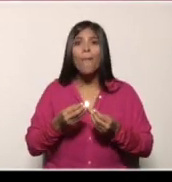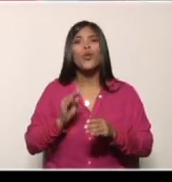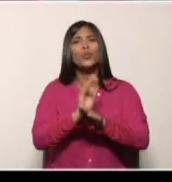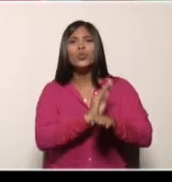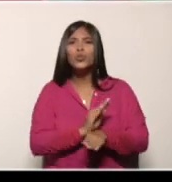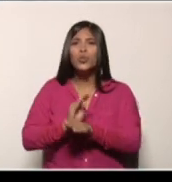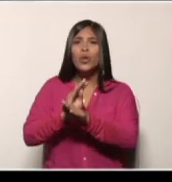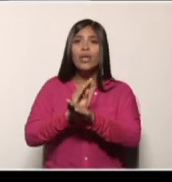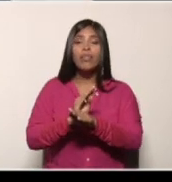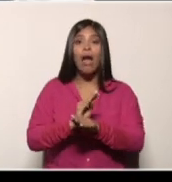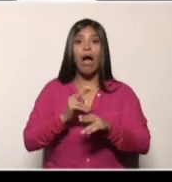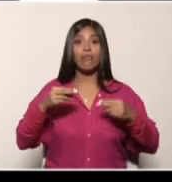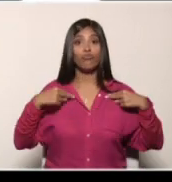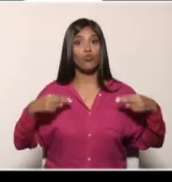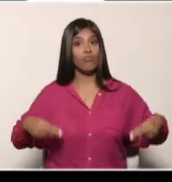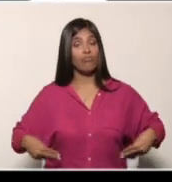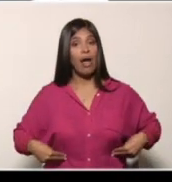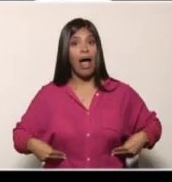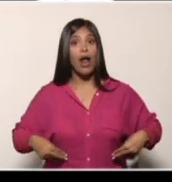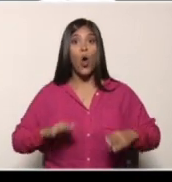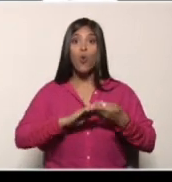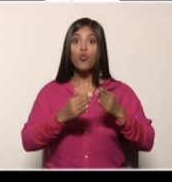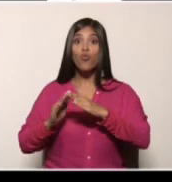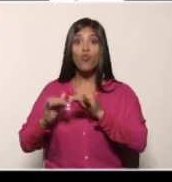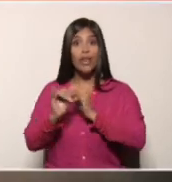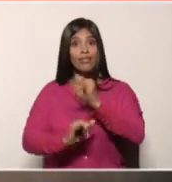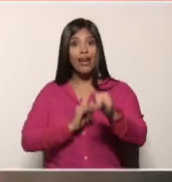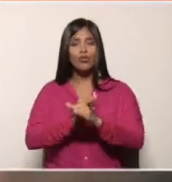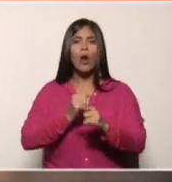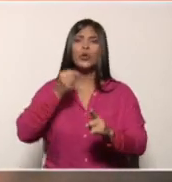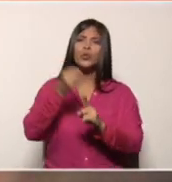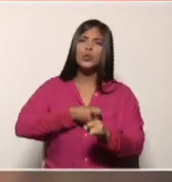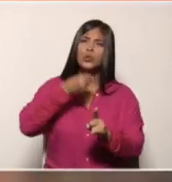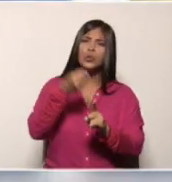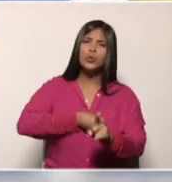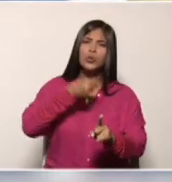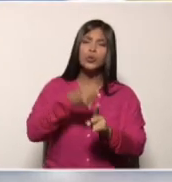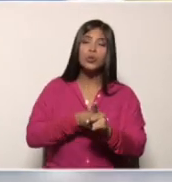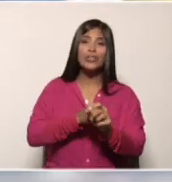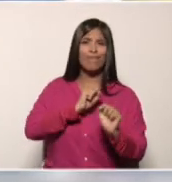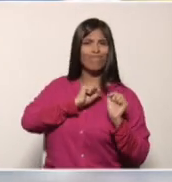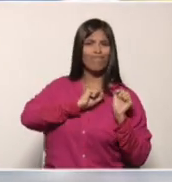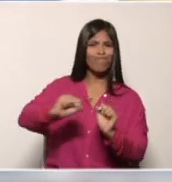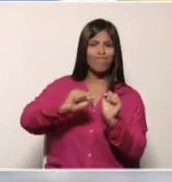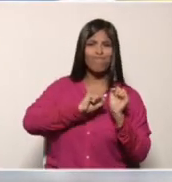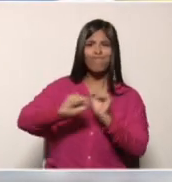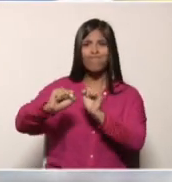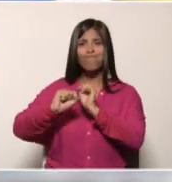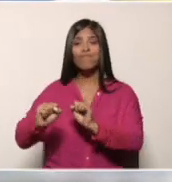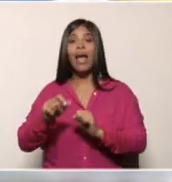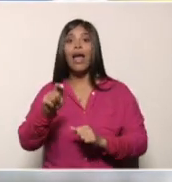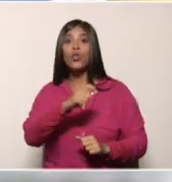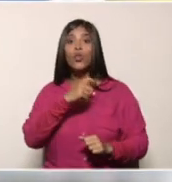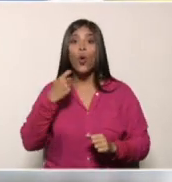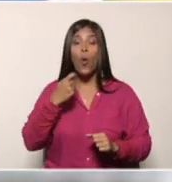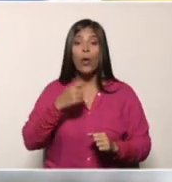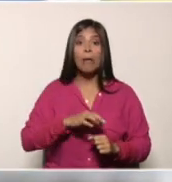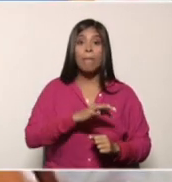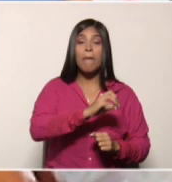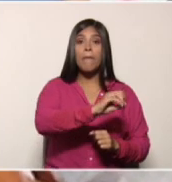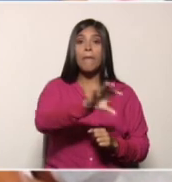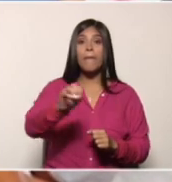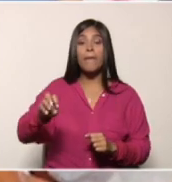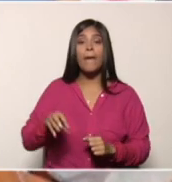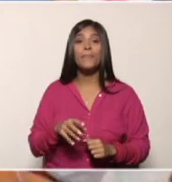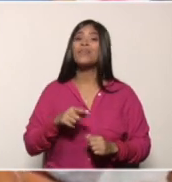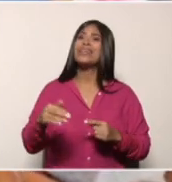humanidad. La comunidad internacional ha hecho grandes esfuerzos por combatir contra el uso indebido y el tráfico de drogas, que